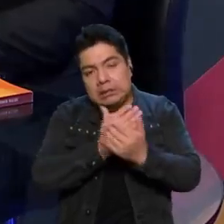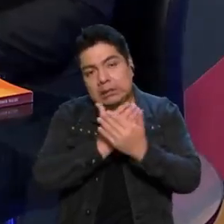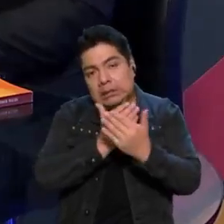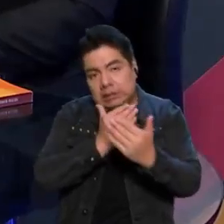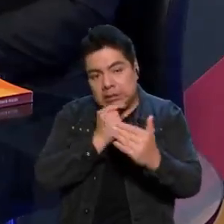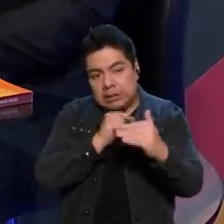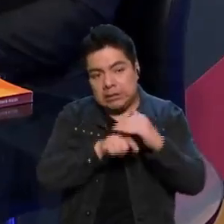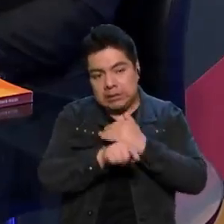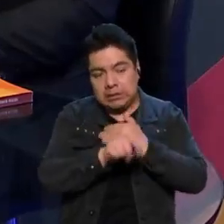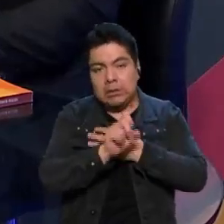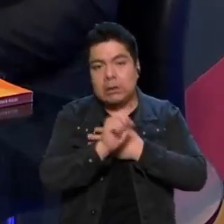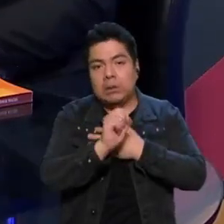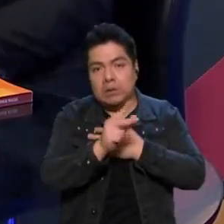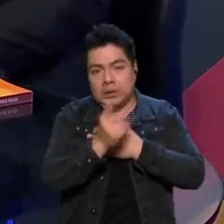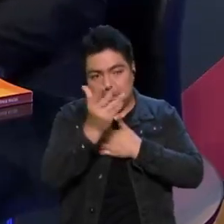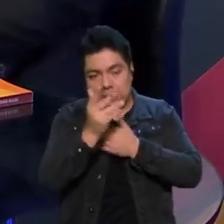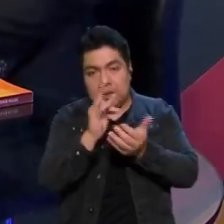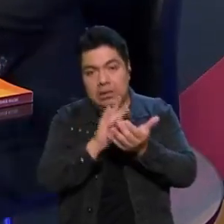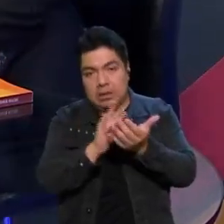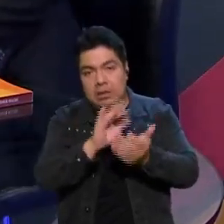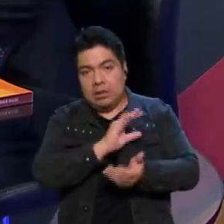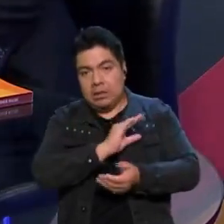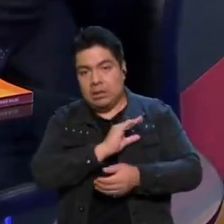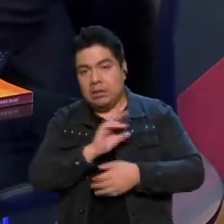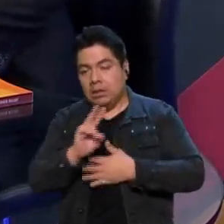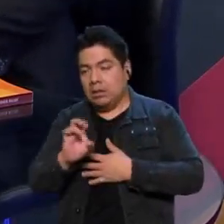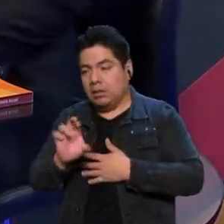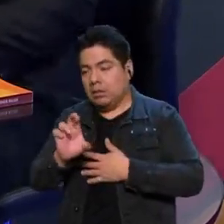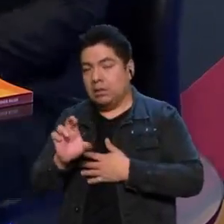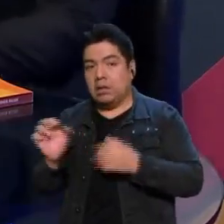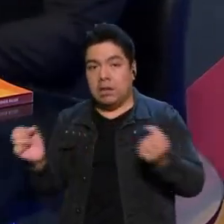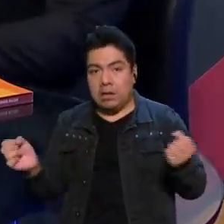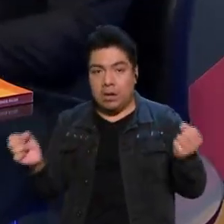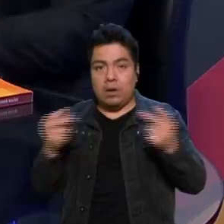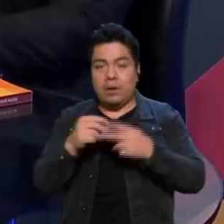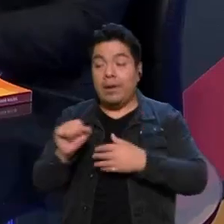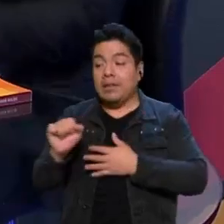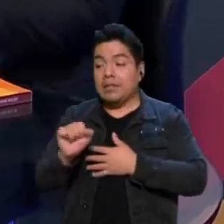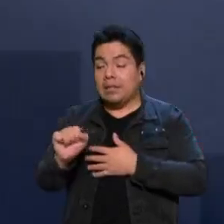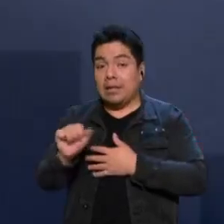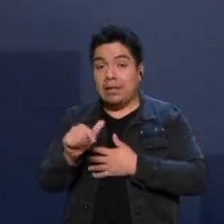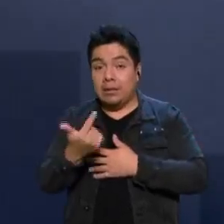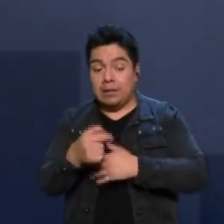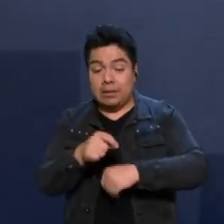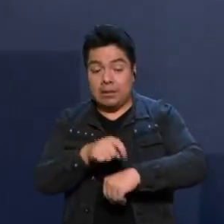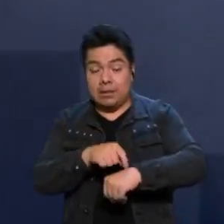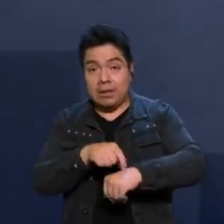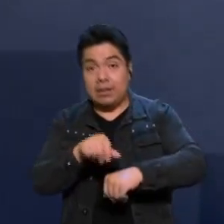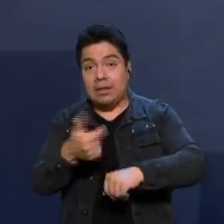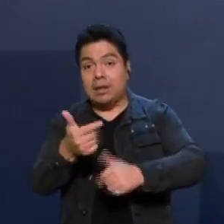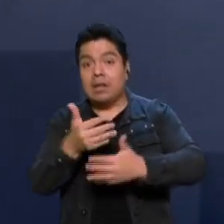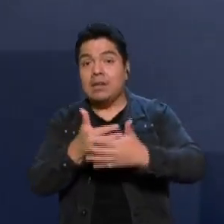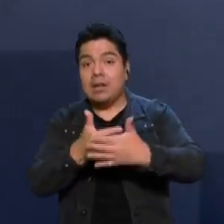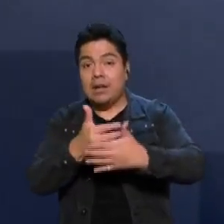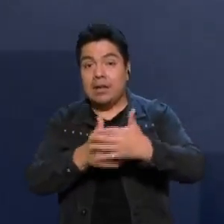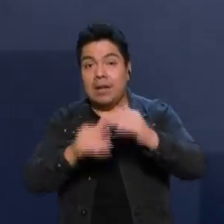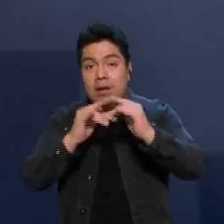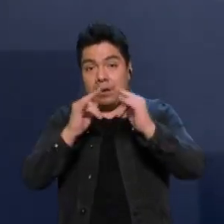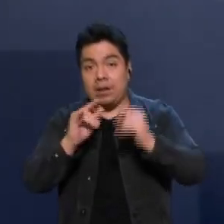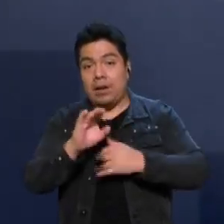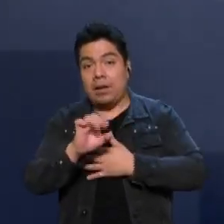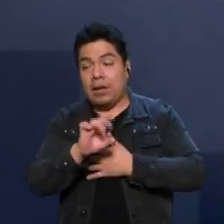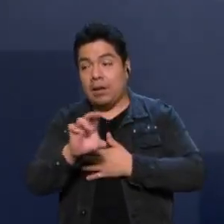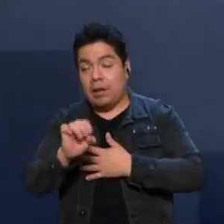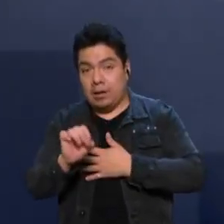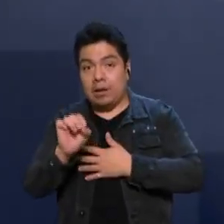el libro, ¿no? Excelente, mi querido Vic. Pues nos vemos entonces el sábado 12 a las 12:15 en el Foro Elvia